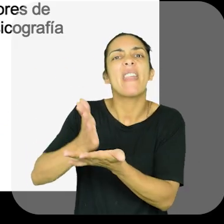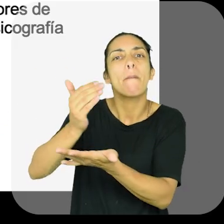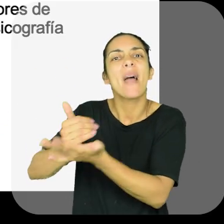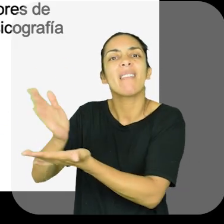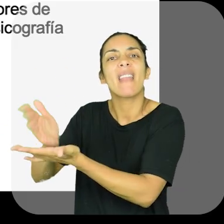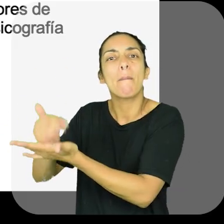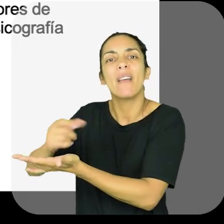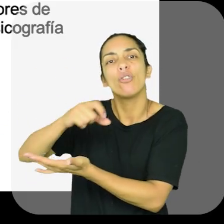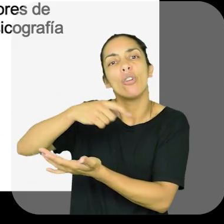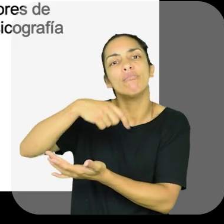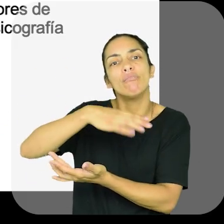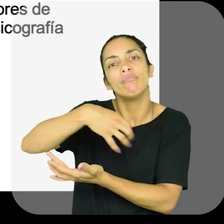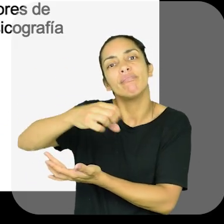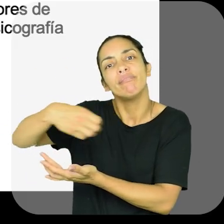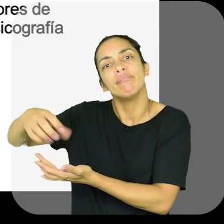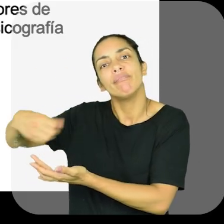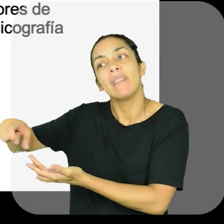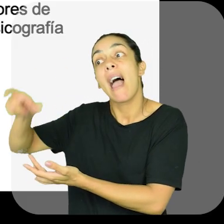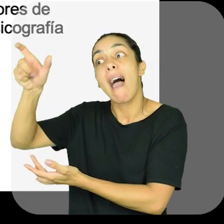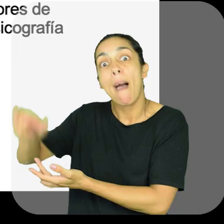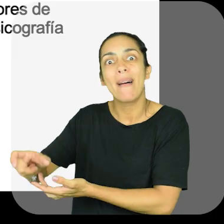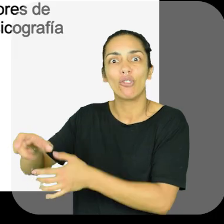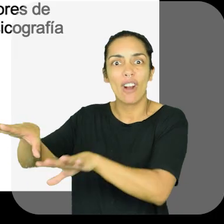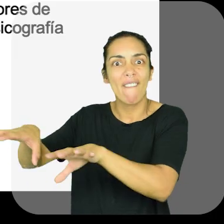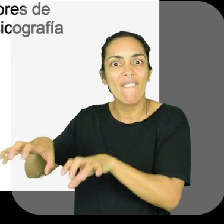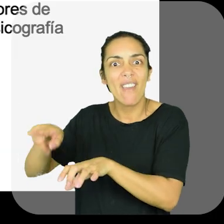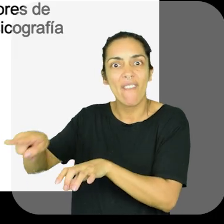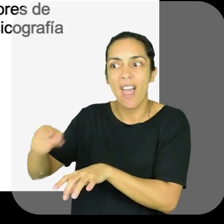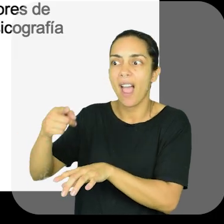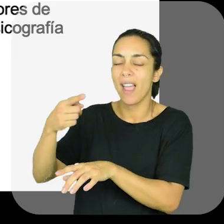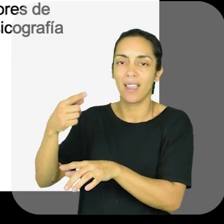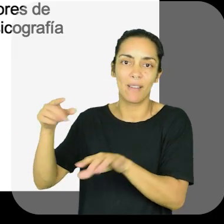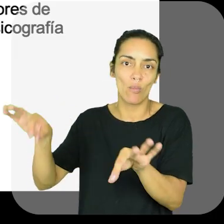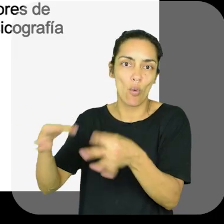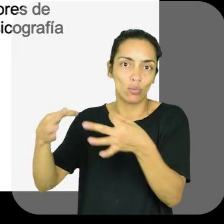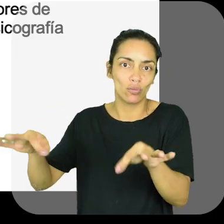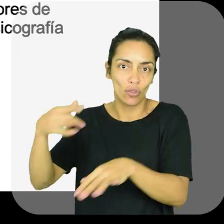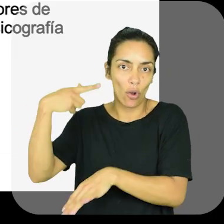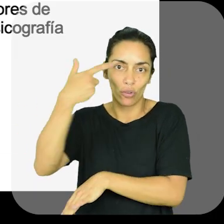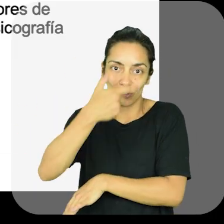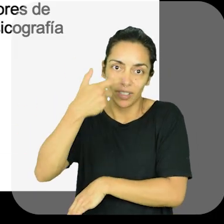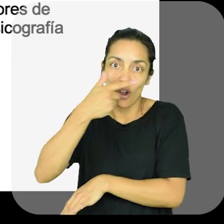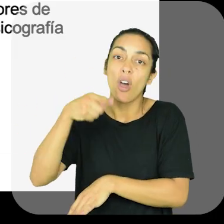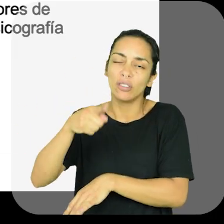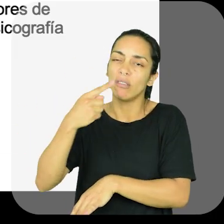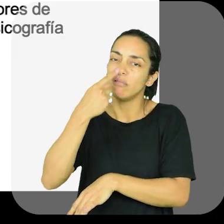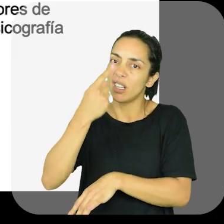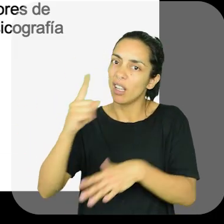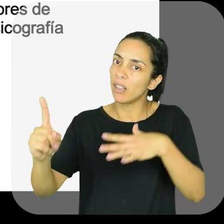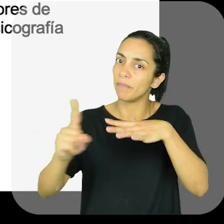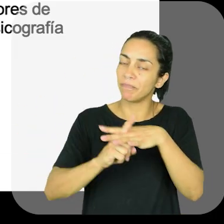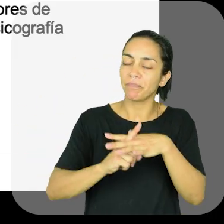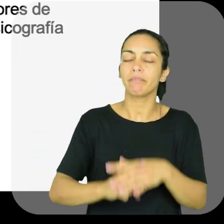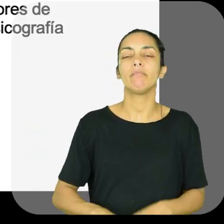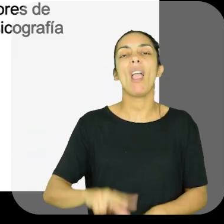ciegos las necesitan. Entonces, esto sería otra apuesta interesante para la inclusividad en la educación superior. Y la